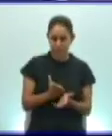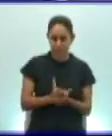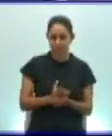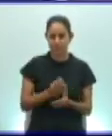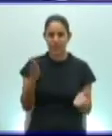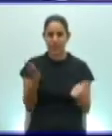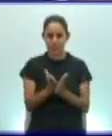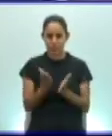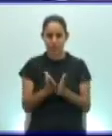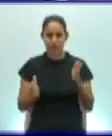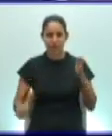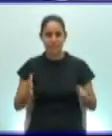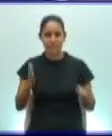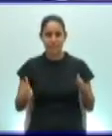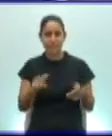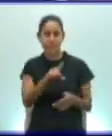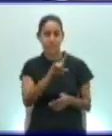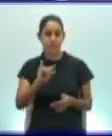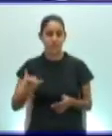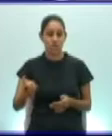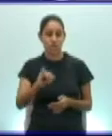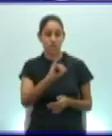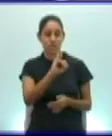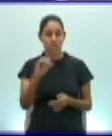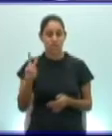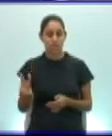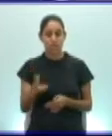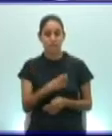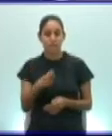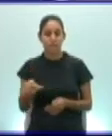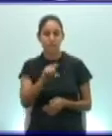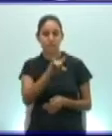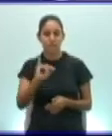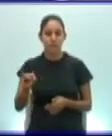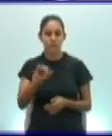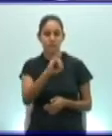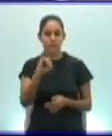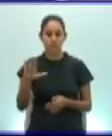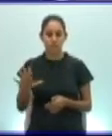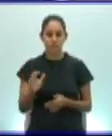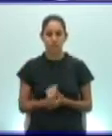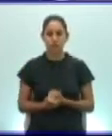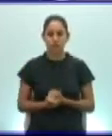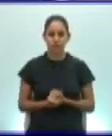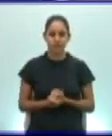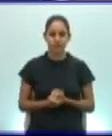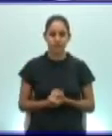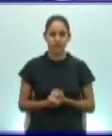trabajar el periodo de 1962 a 1975.